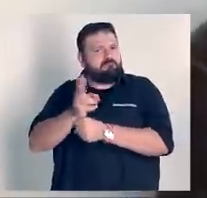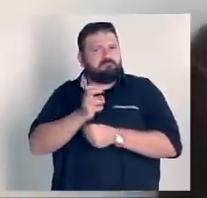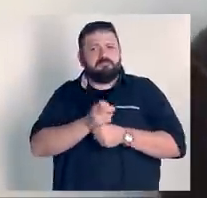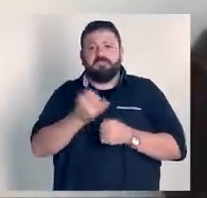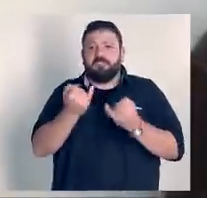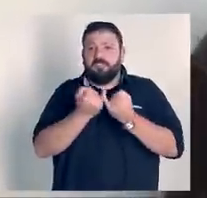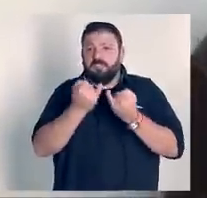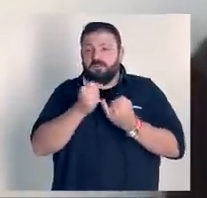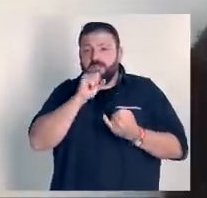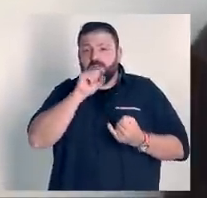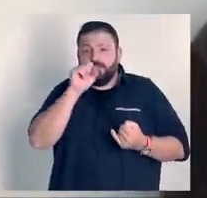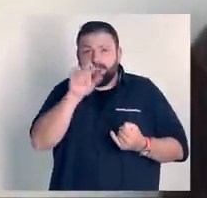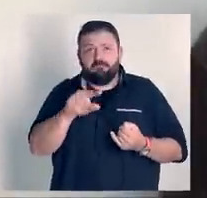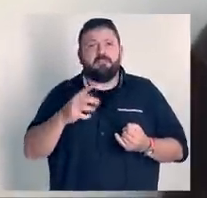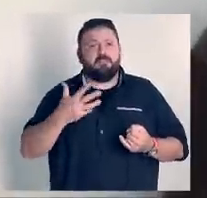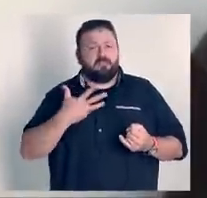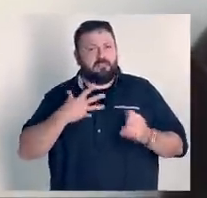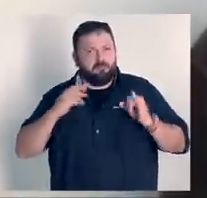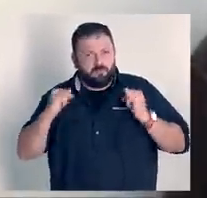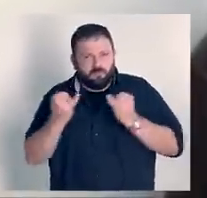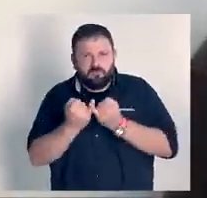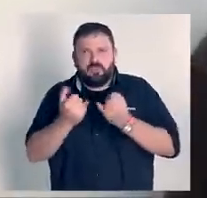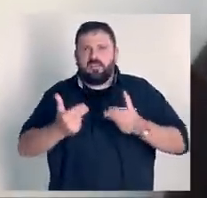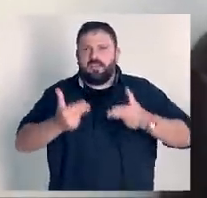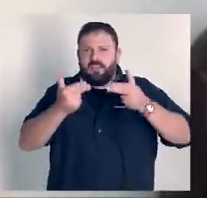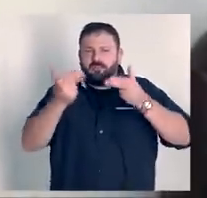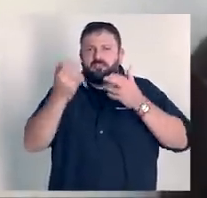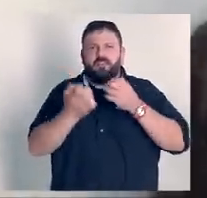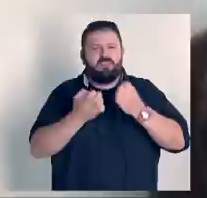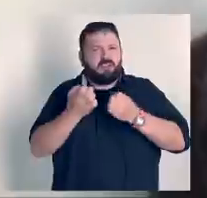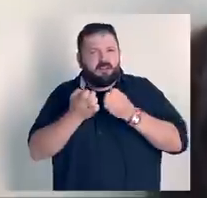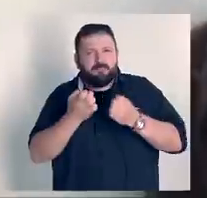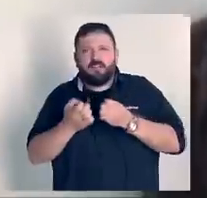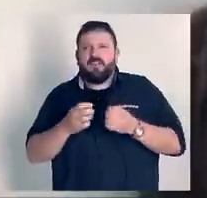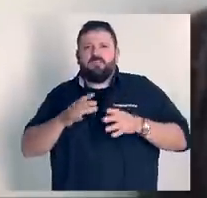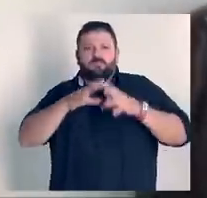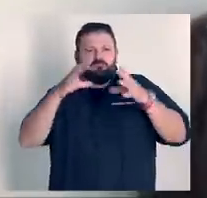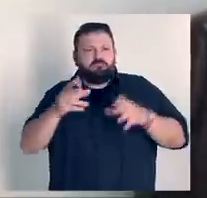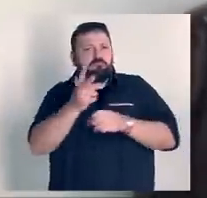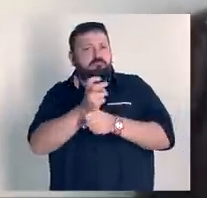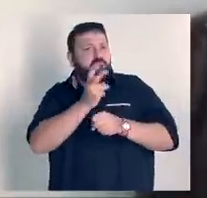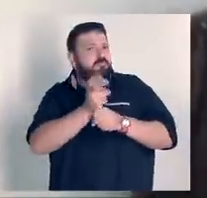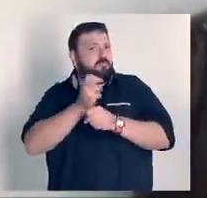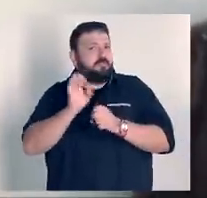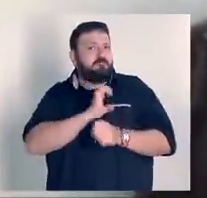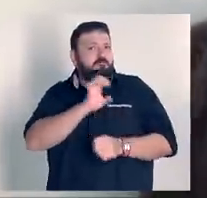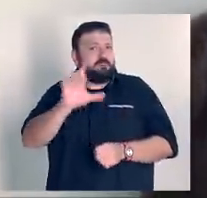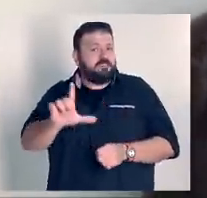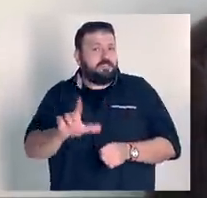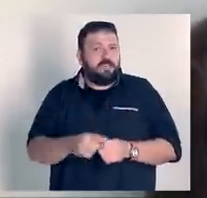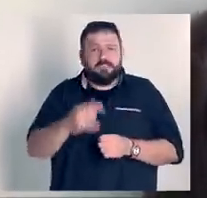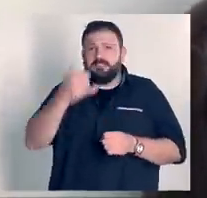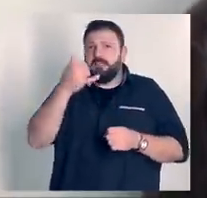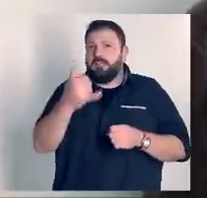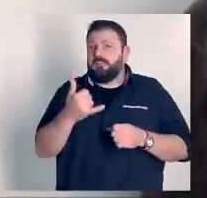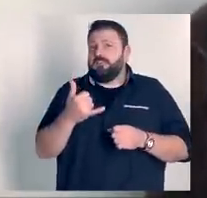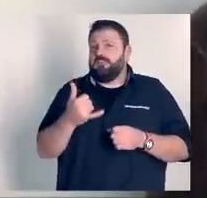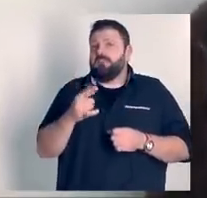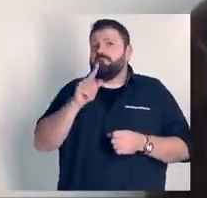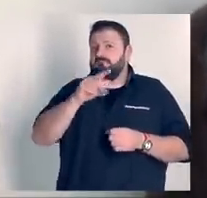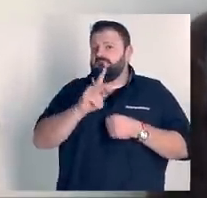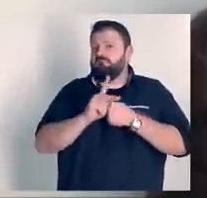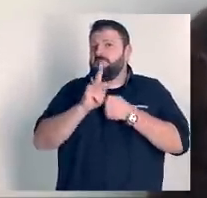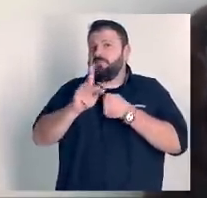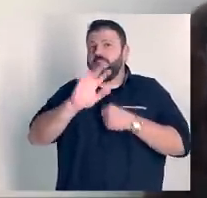bueno, tendremos juntas de negocio, entrenamientos, paneles, invitados especiales y próximamente van a poder conocer el